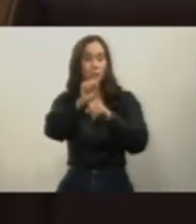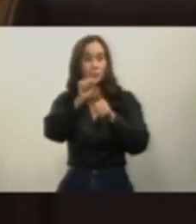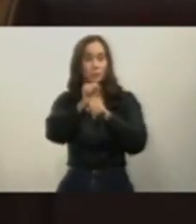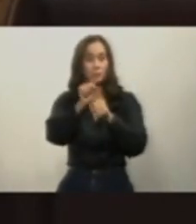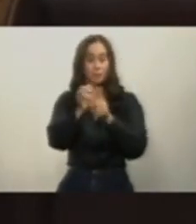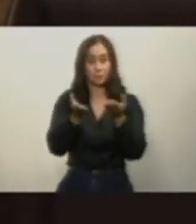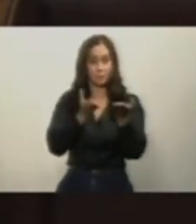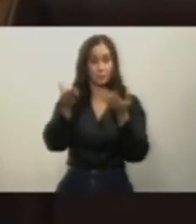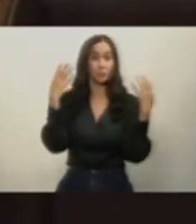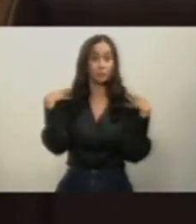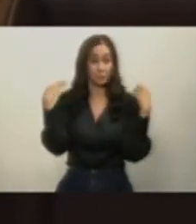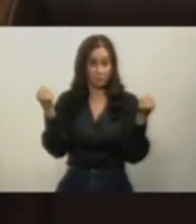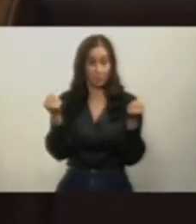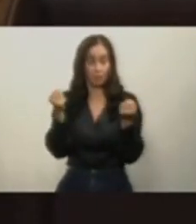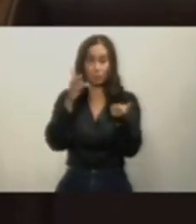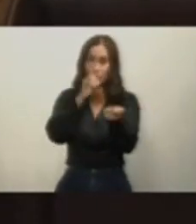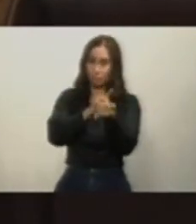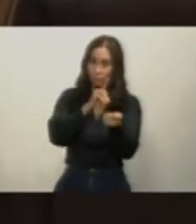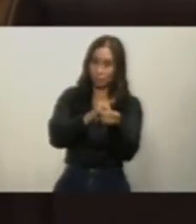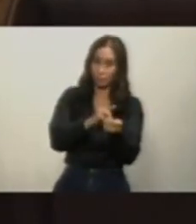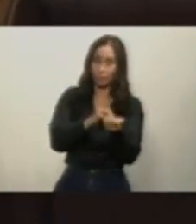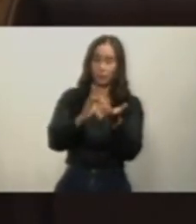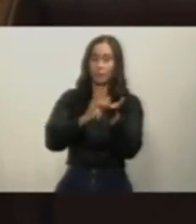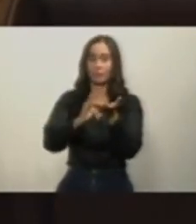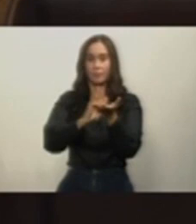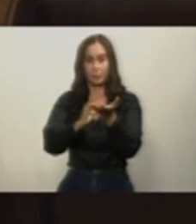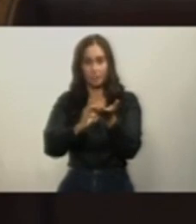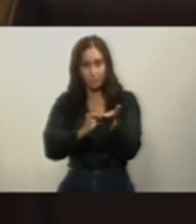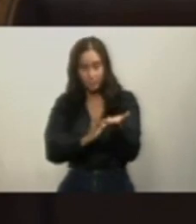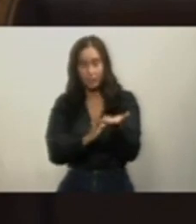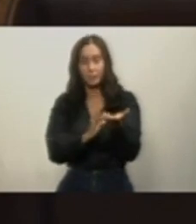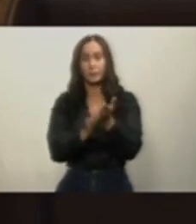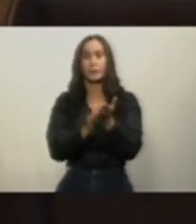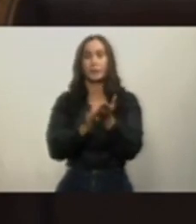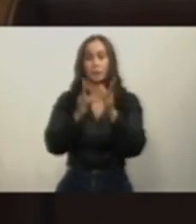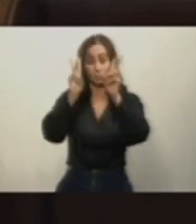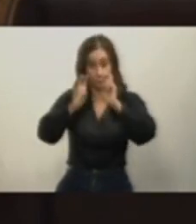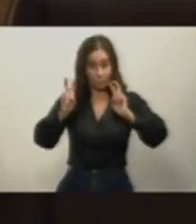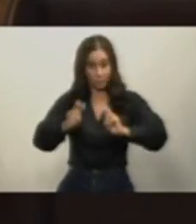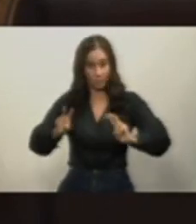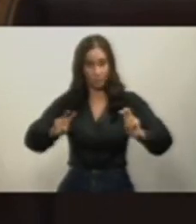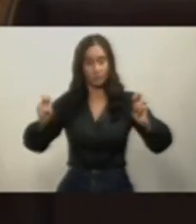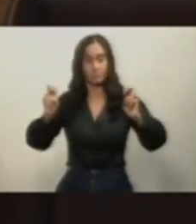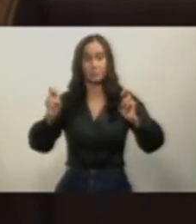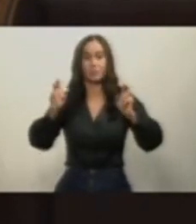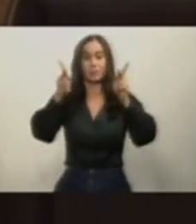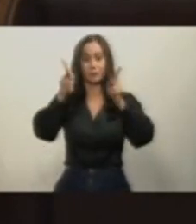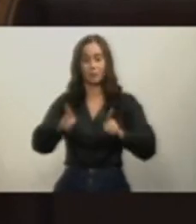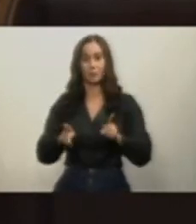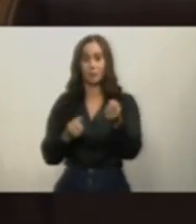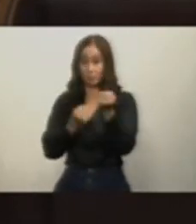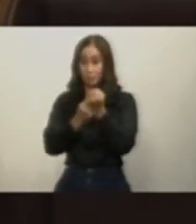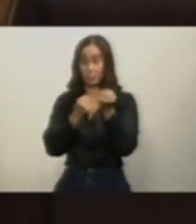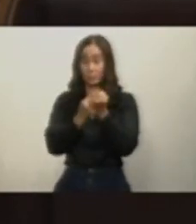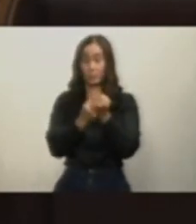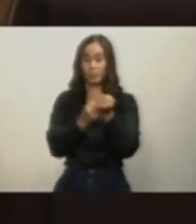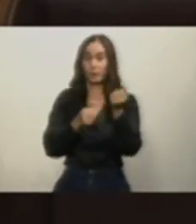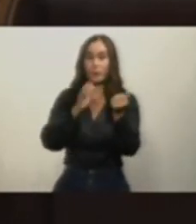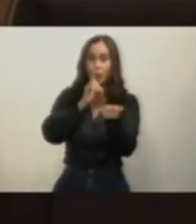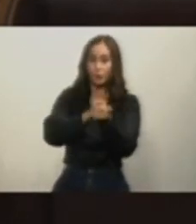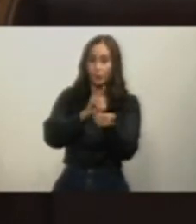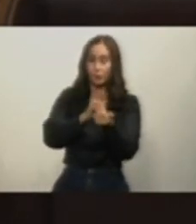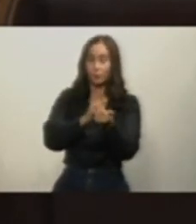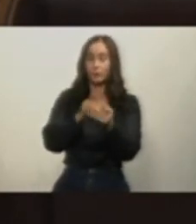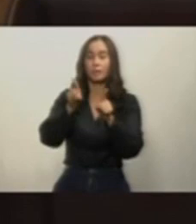salud tales como médicos enfermeros bioanalistas personal paramédico y personal